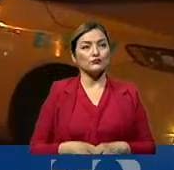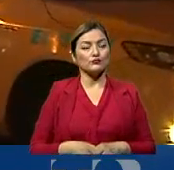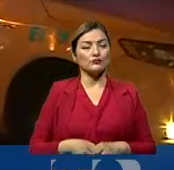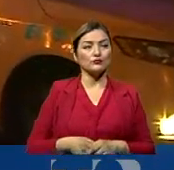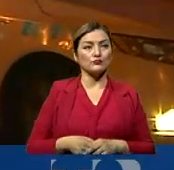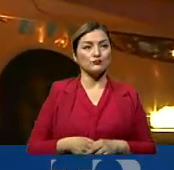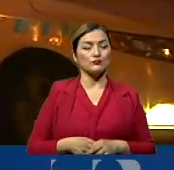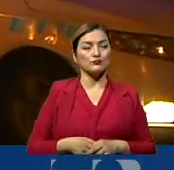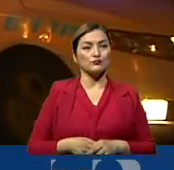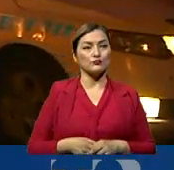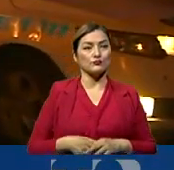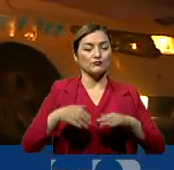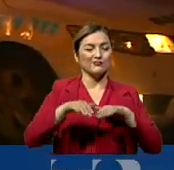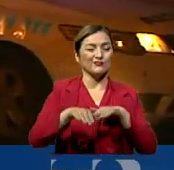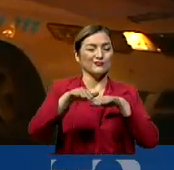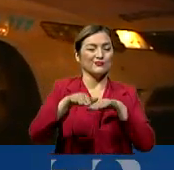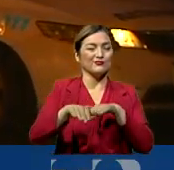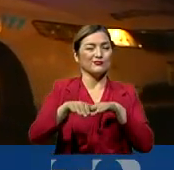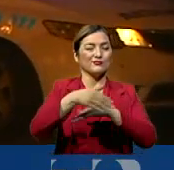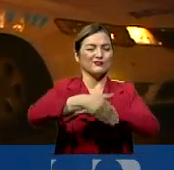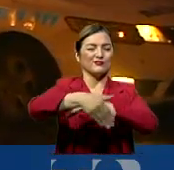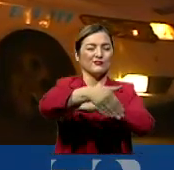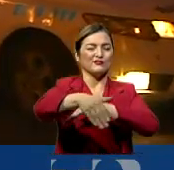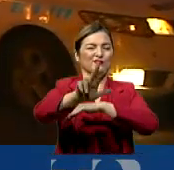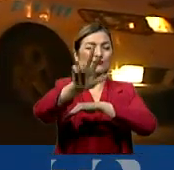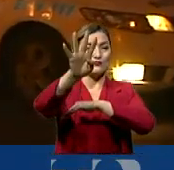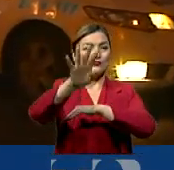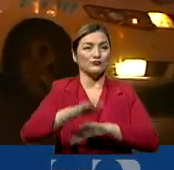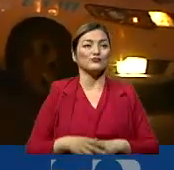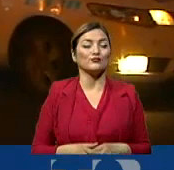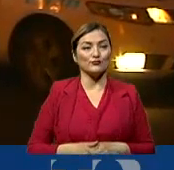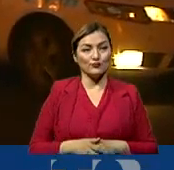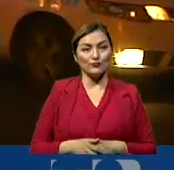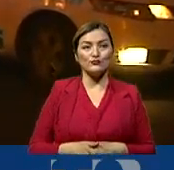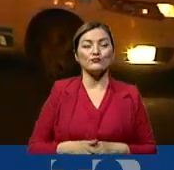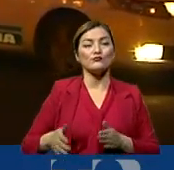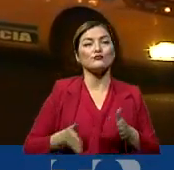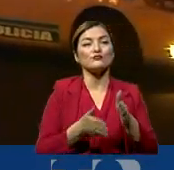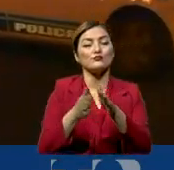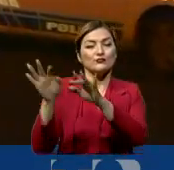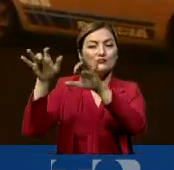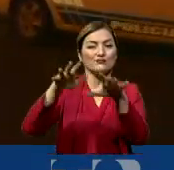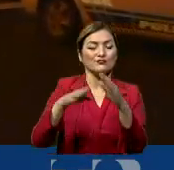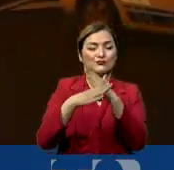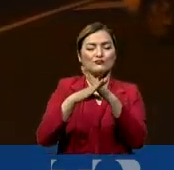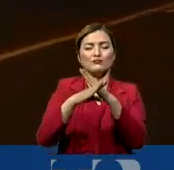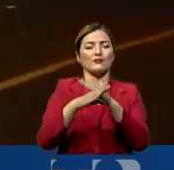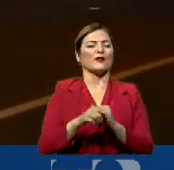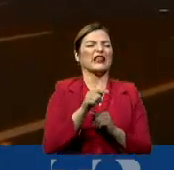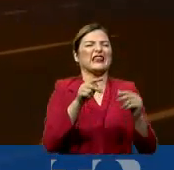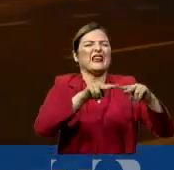bastante larga, llegaba al menos 3-4 cuadras. No es la única ruta afectada, también está Calacalí,